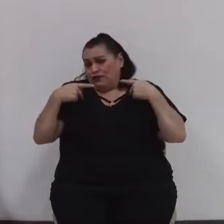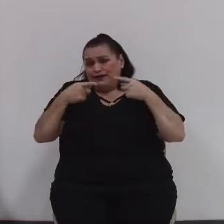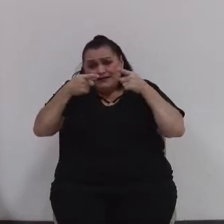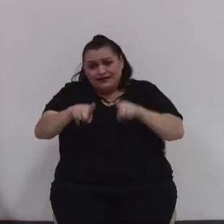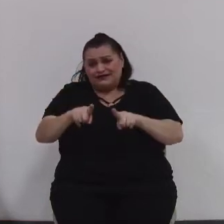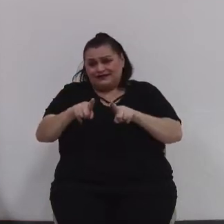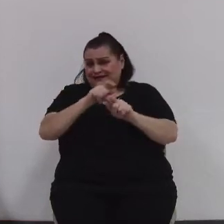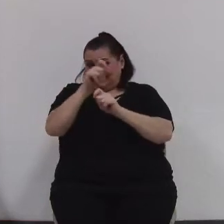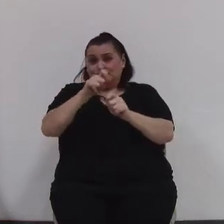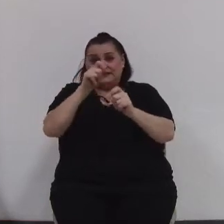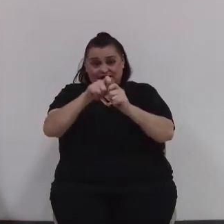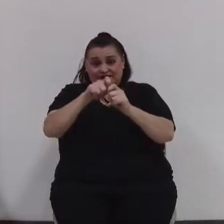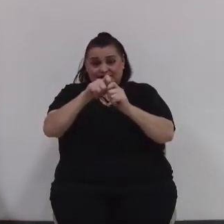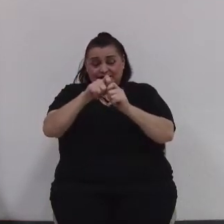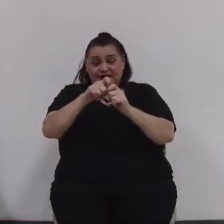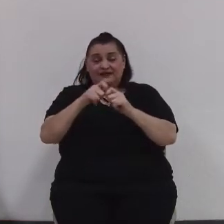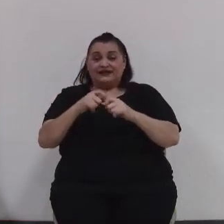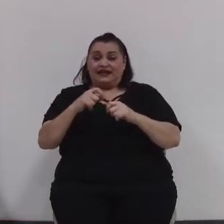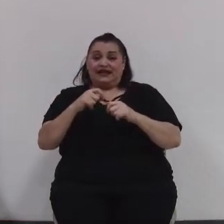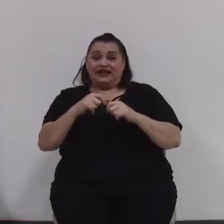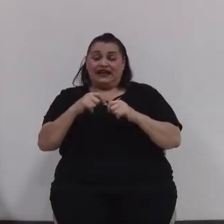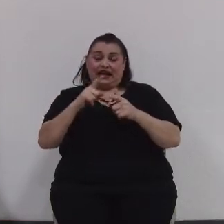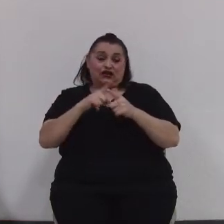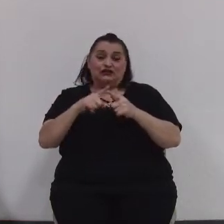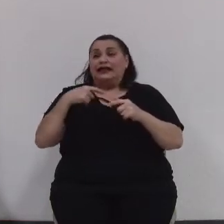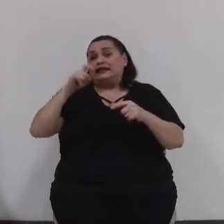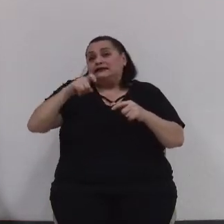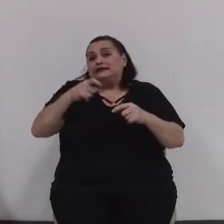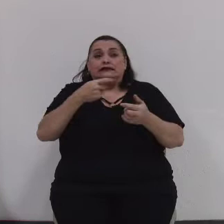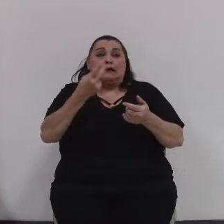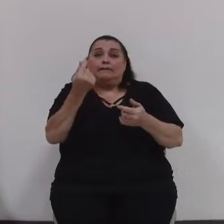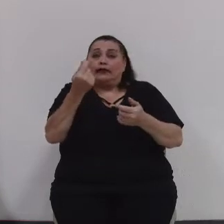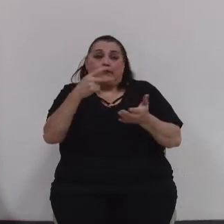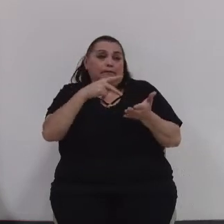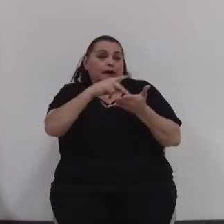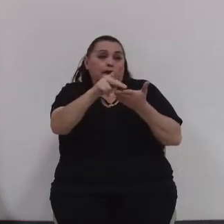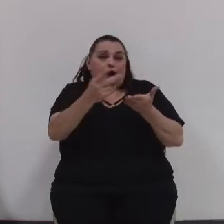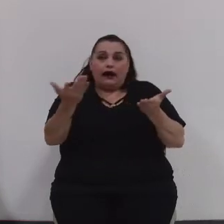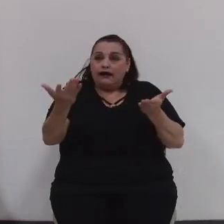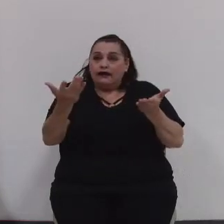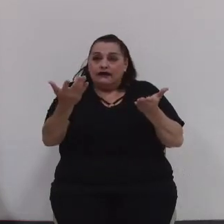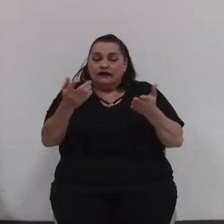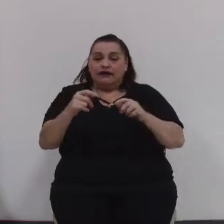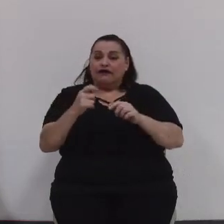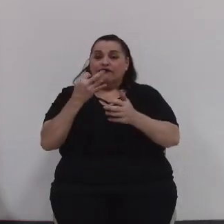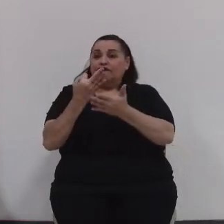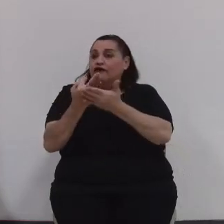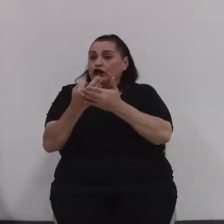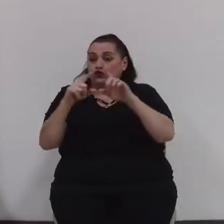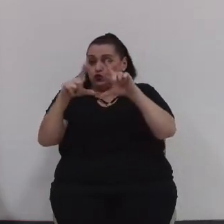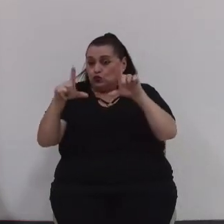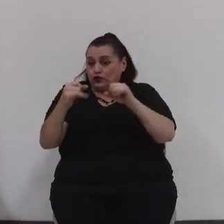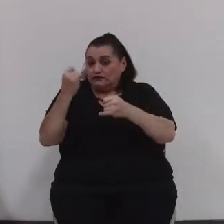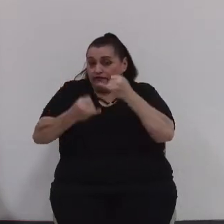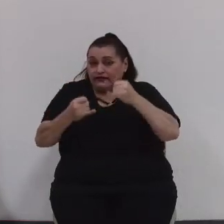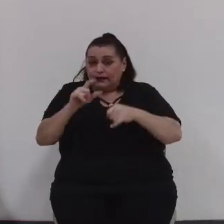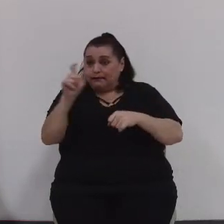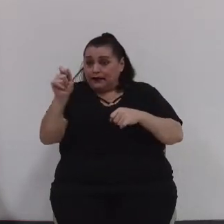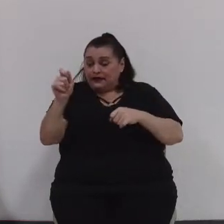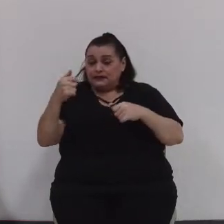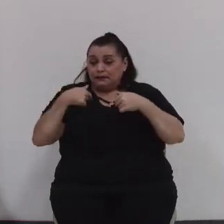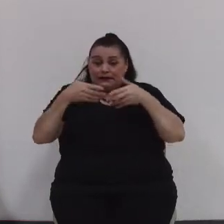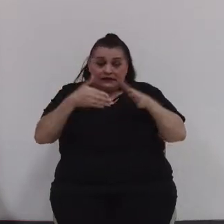muy concreta. ¿Tendré yo plata para pagar las facturas fin de mes? ¿Podrán mis